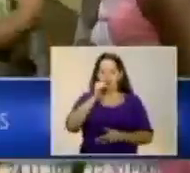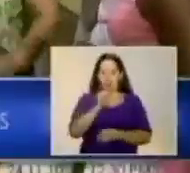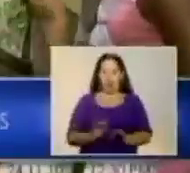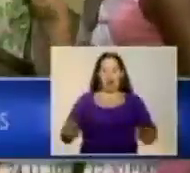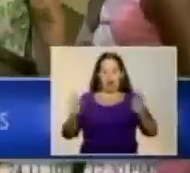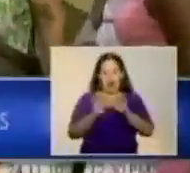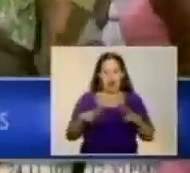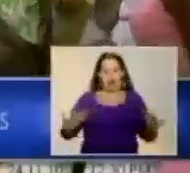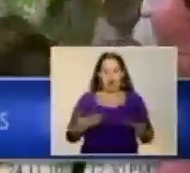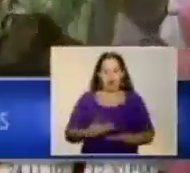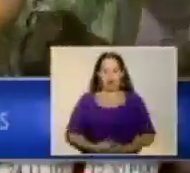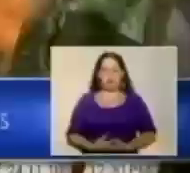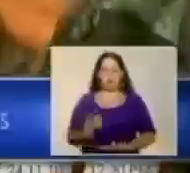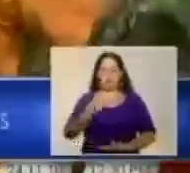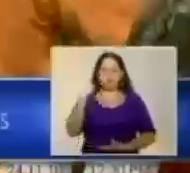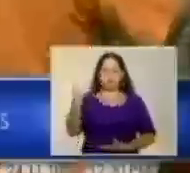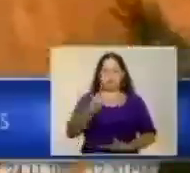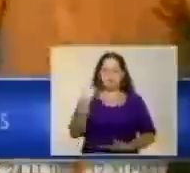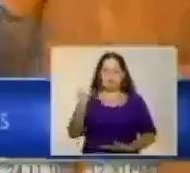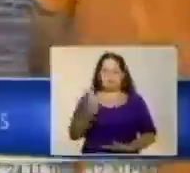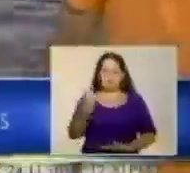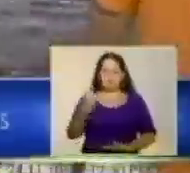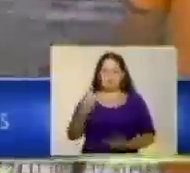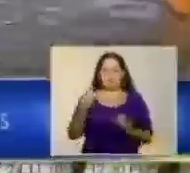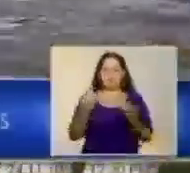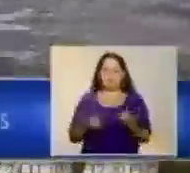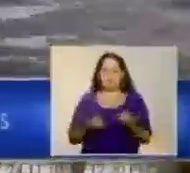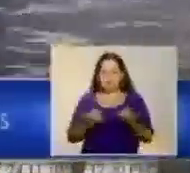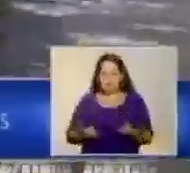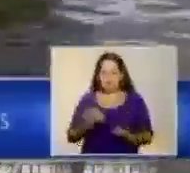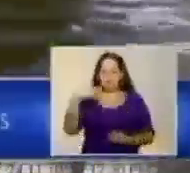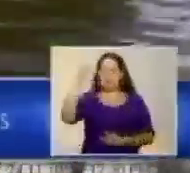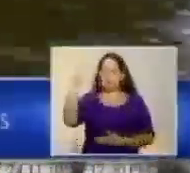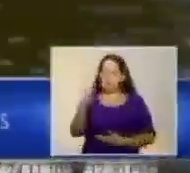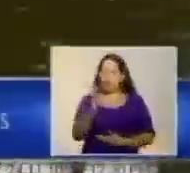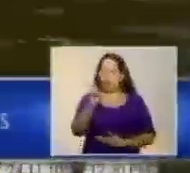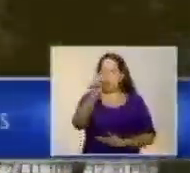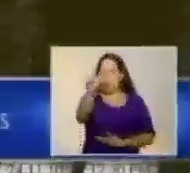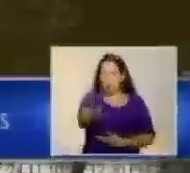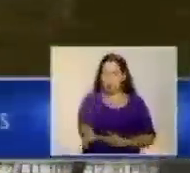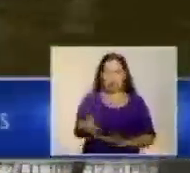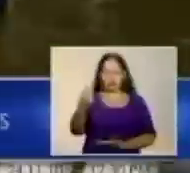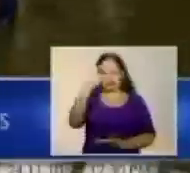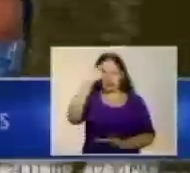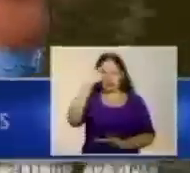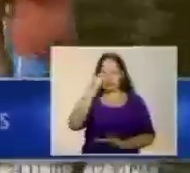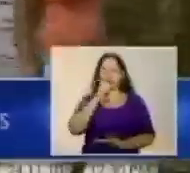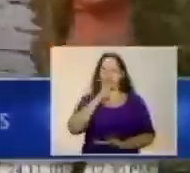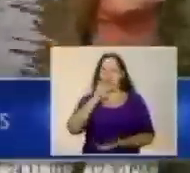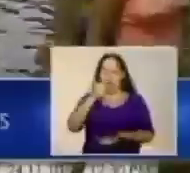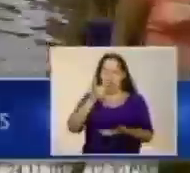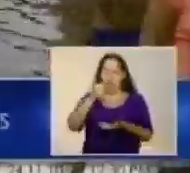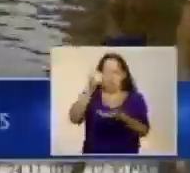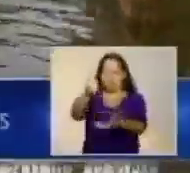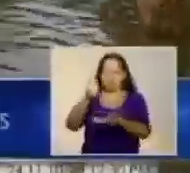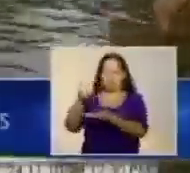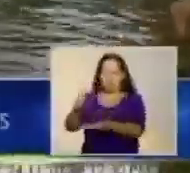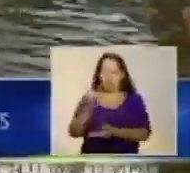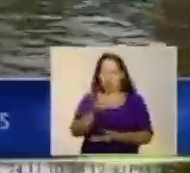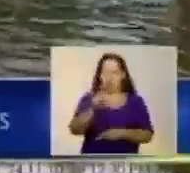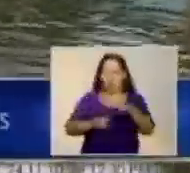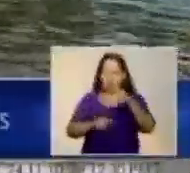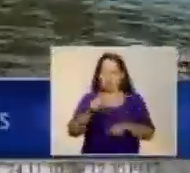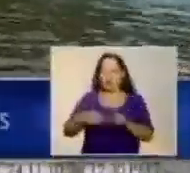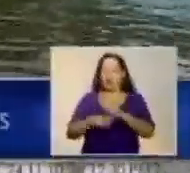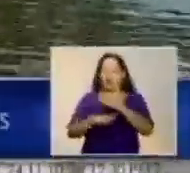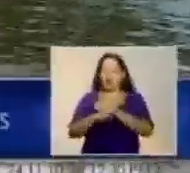mandado absolutamente nada. Solo ahora vino un señor, no sabemos quién fue, nos trajo dos botelloncitos de agua que todavía tenemos un